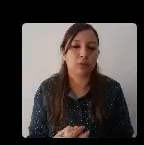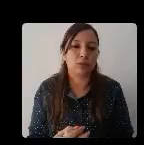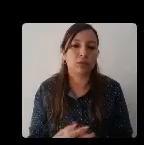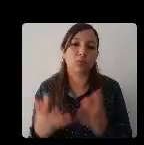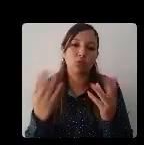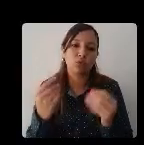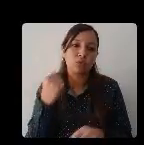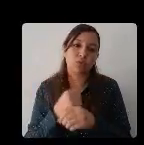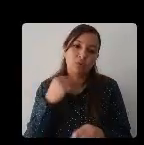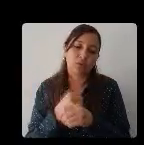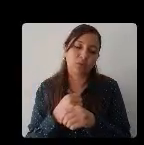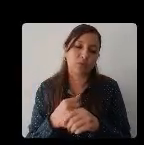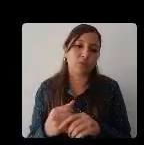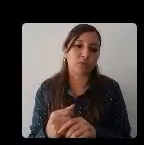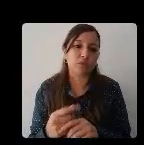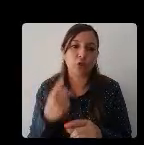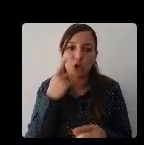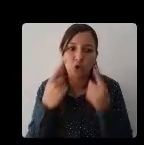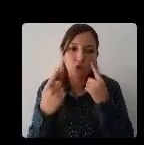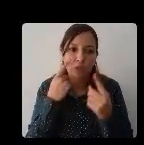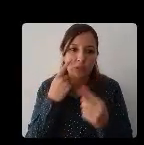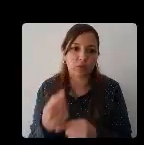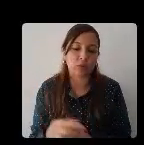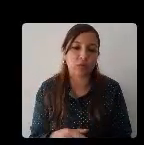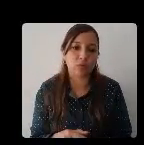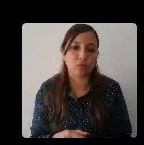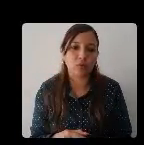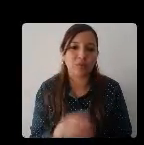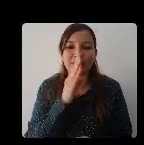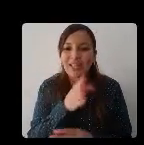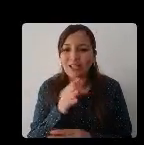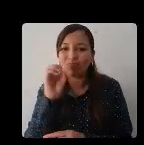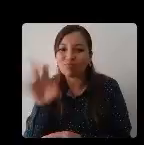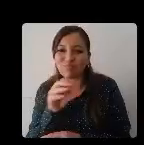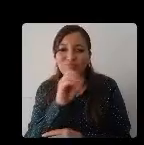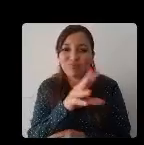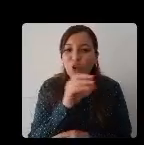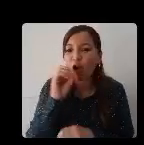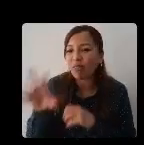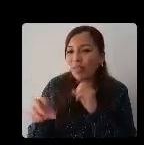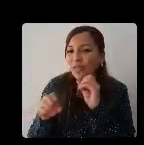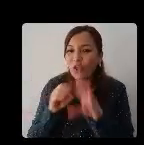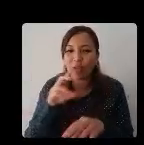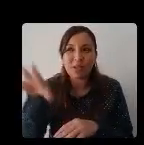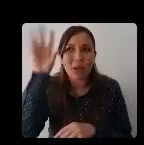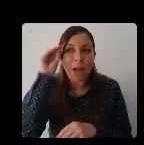ahí decimos, el turismo es una actividad que nos beneficiamos todos,